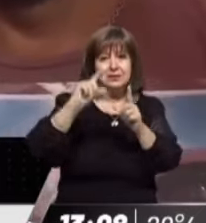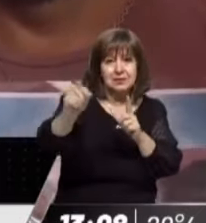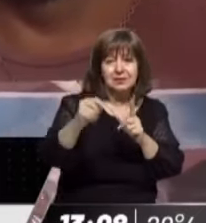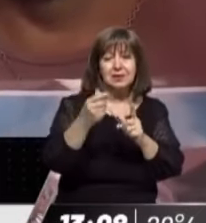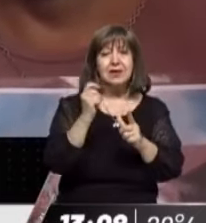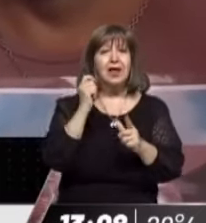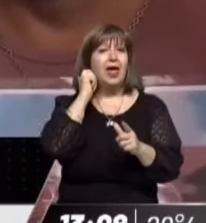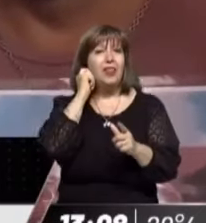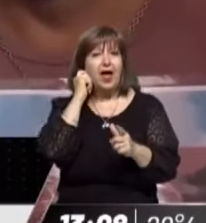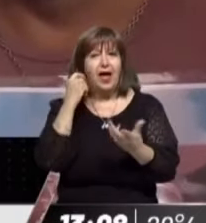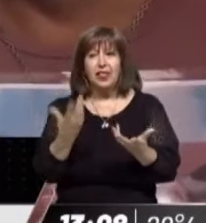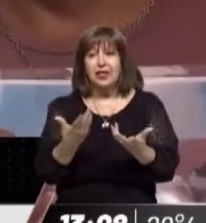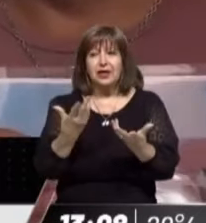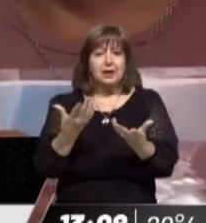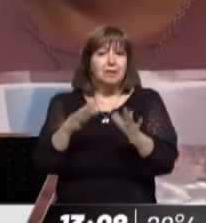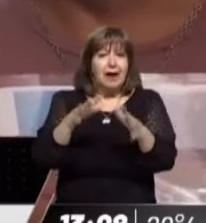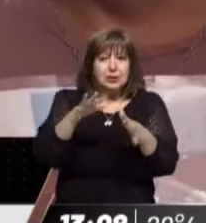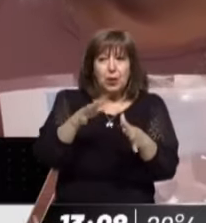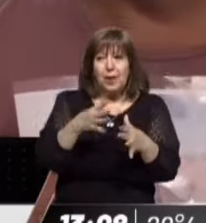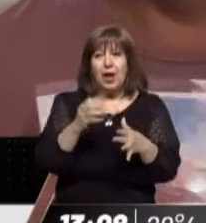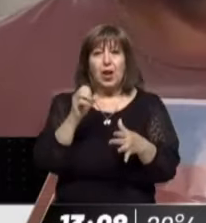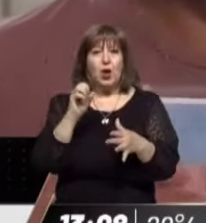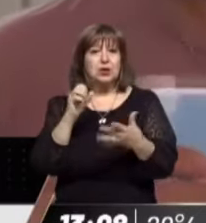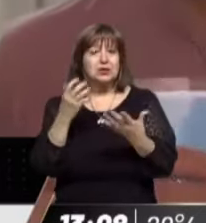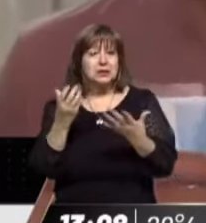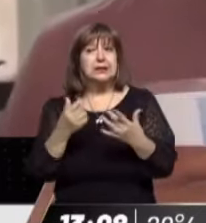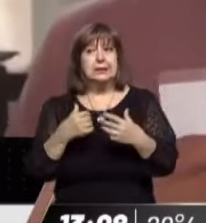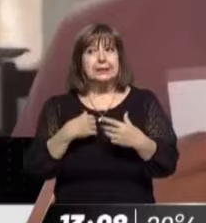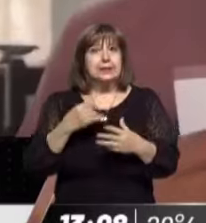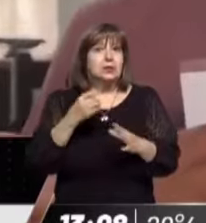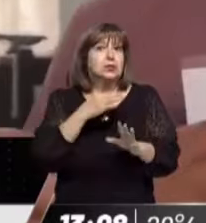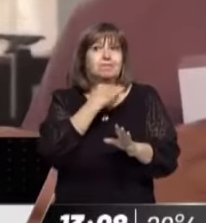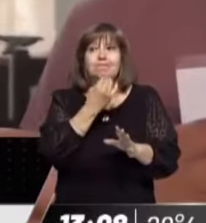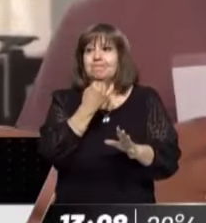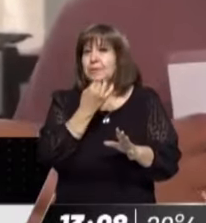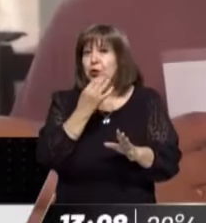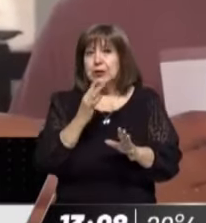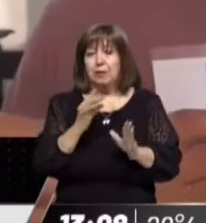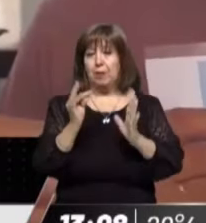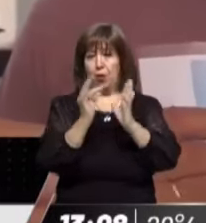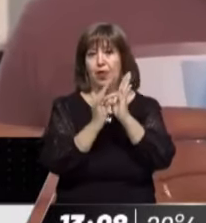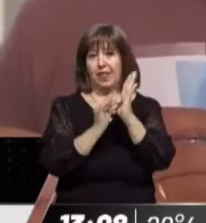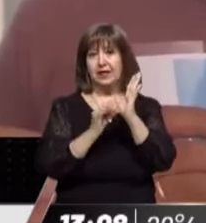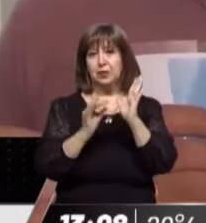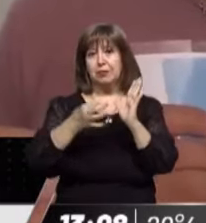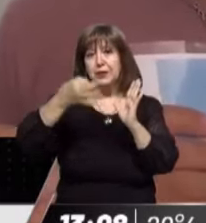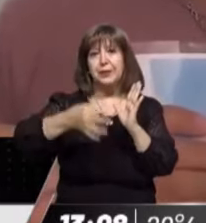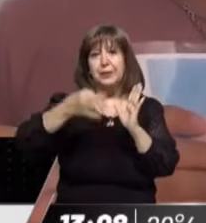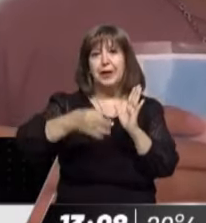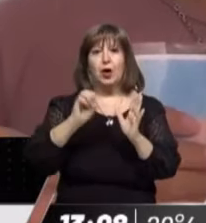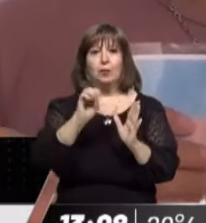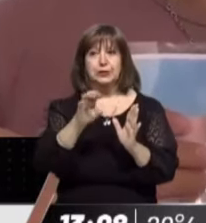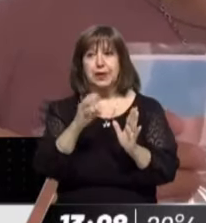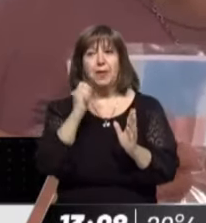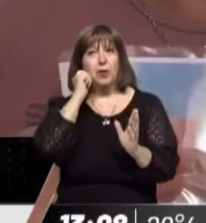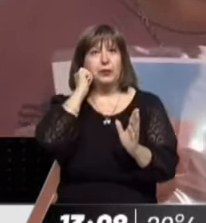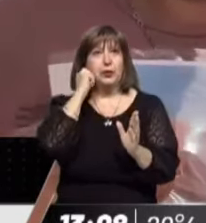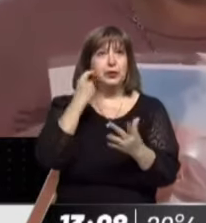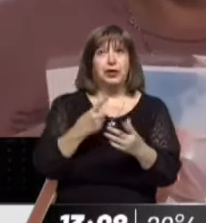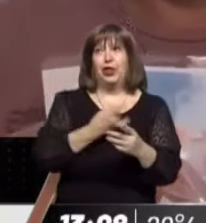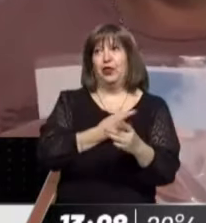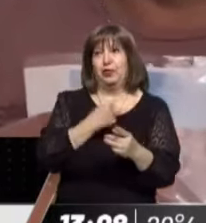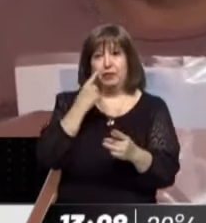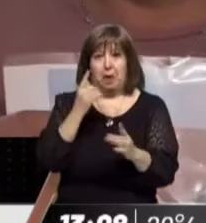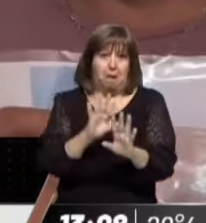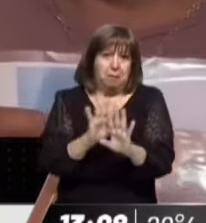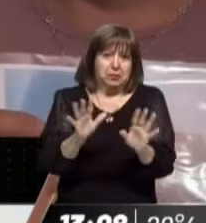no O sea hay muchos datos Sí pero no sabemos bien todavía o sea